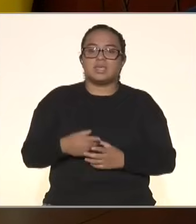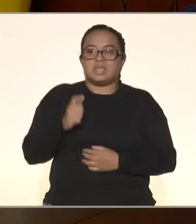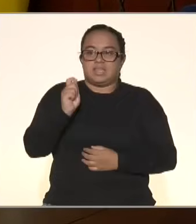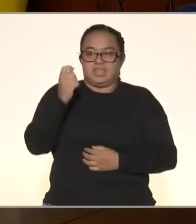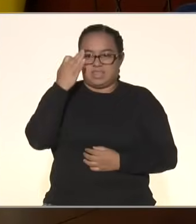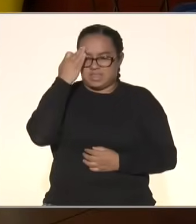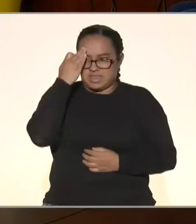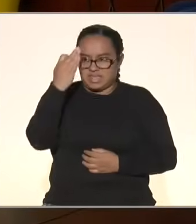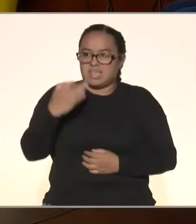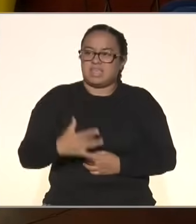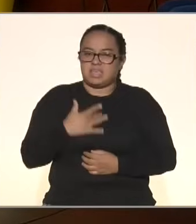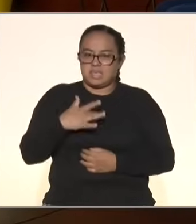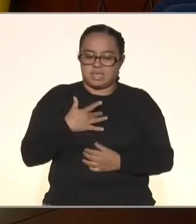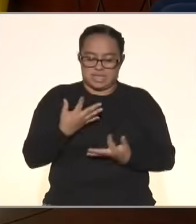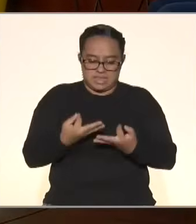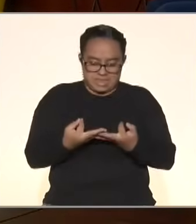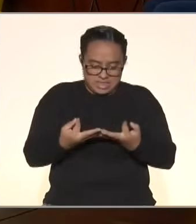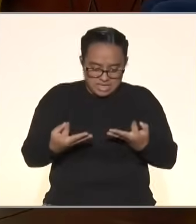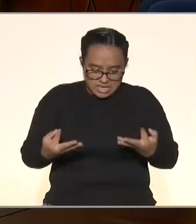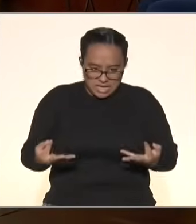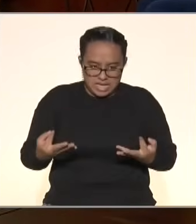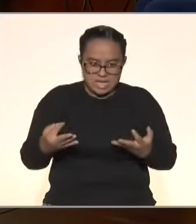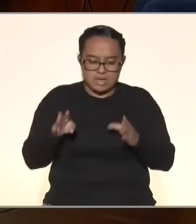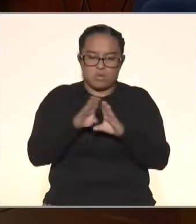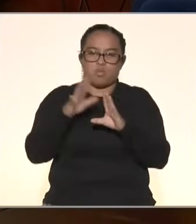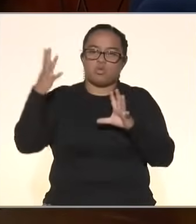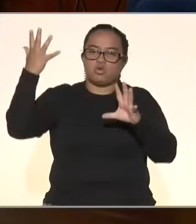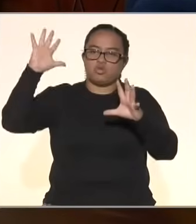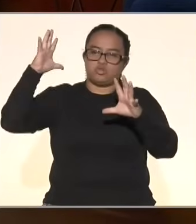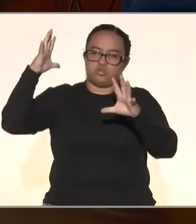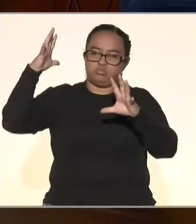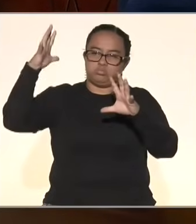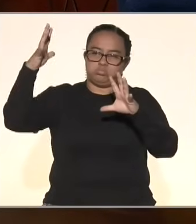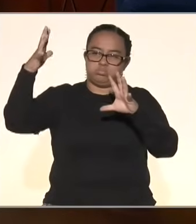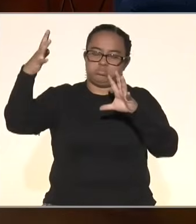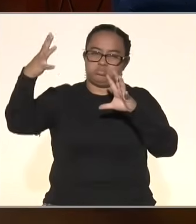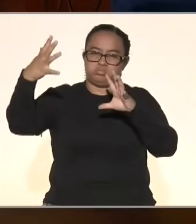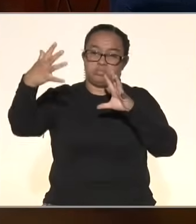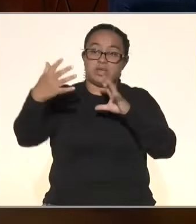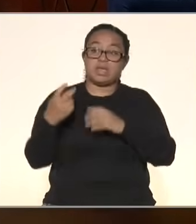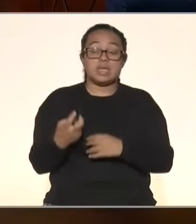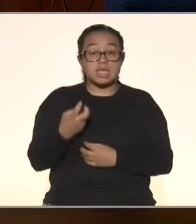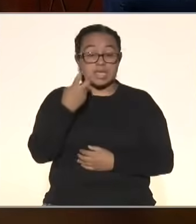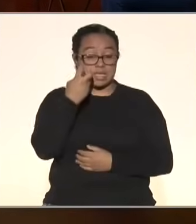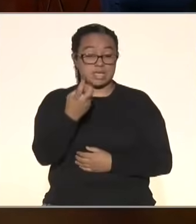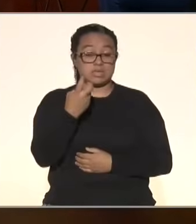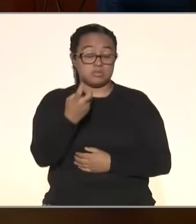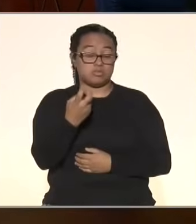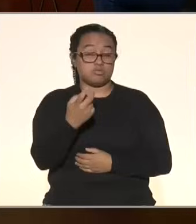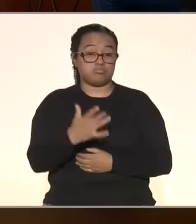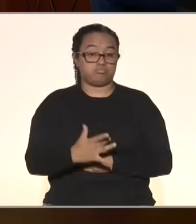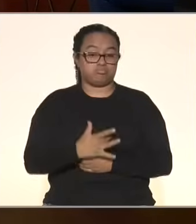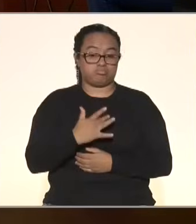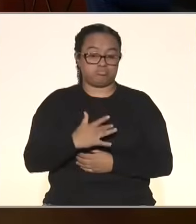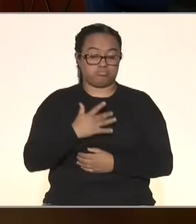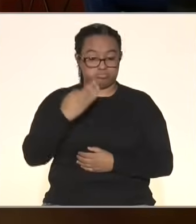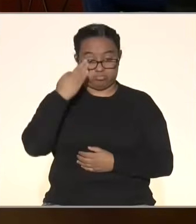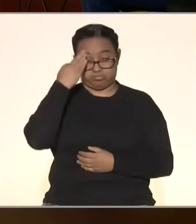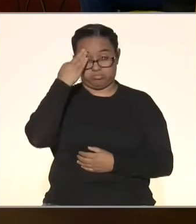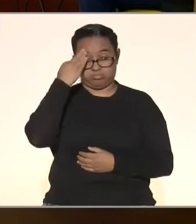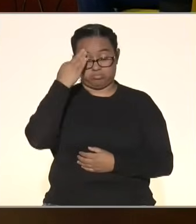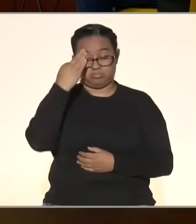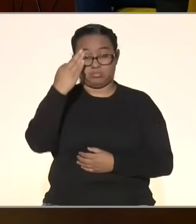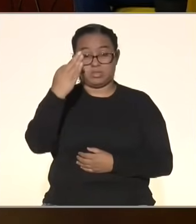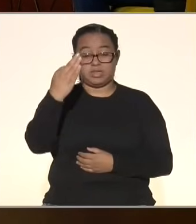como que la tierra, la posición del sol, todo nos invita a que sea una época